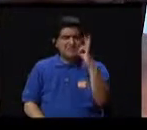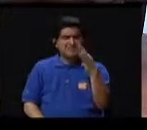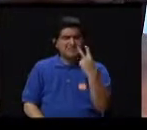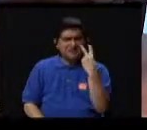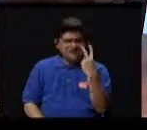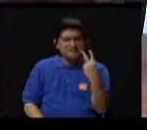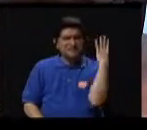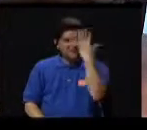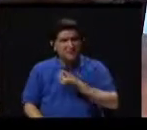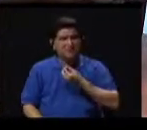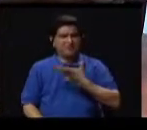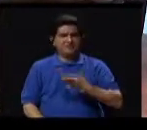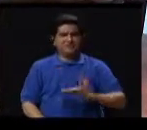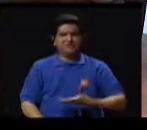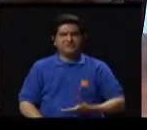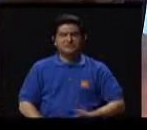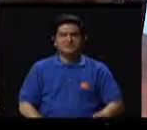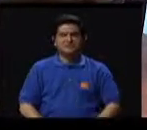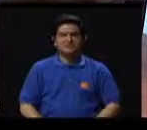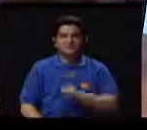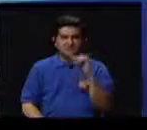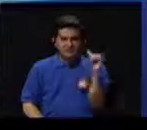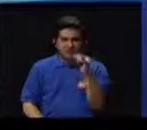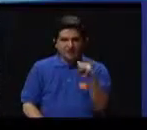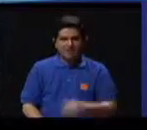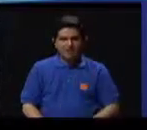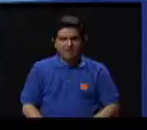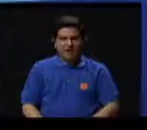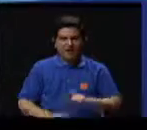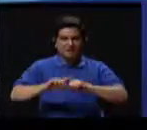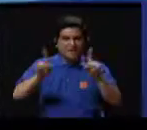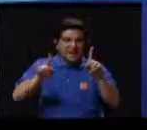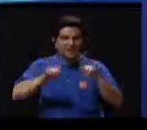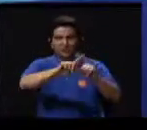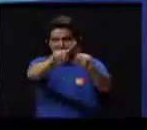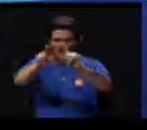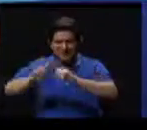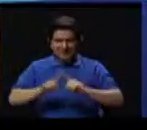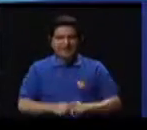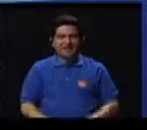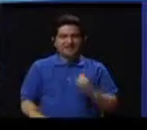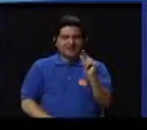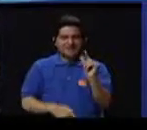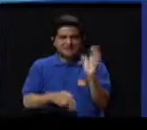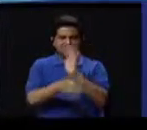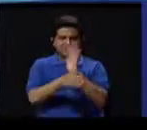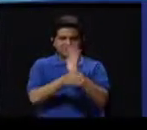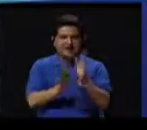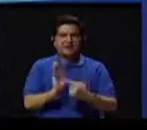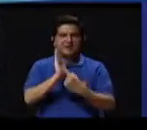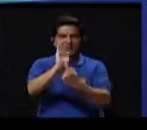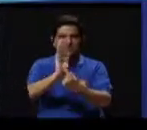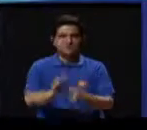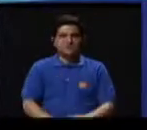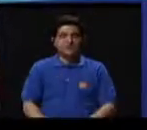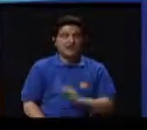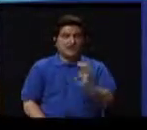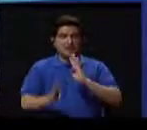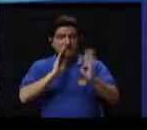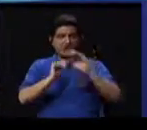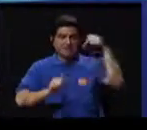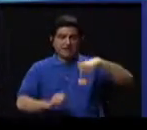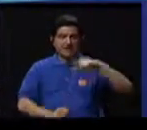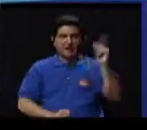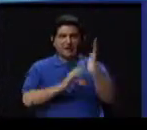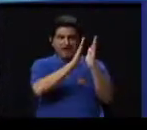salen bien, siempre se ven bonitos. Así es. Igualmente diferentes. Este es el corto que hemos presentado y el que